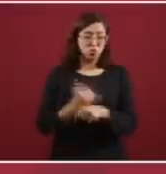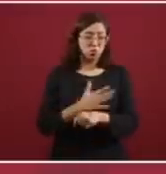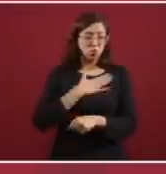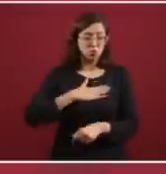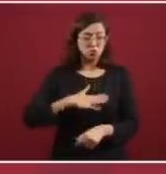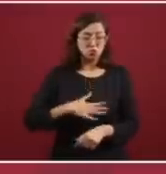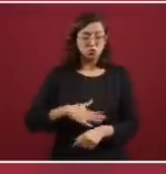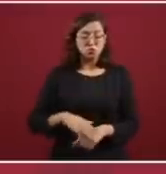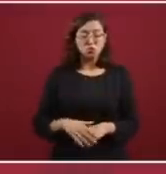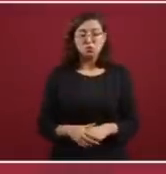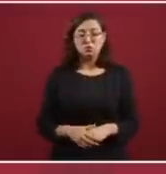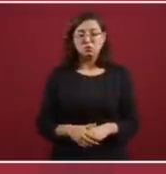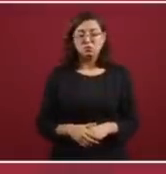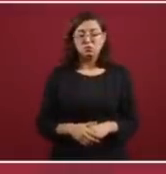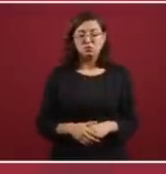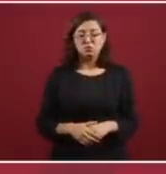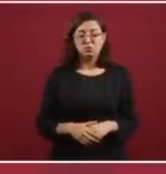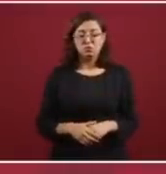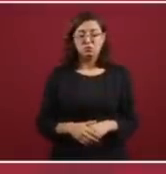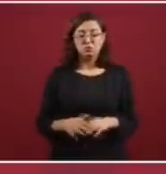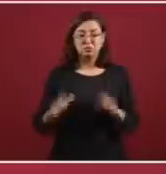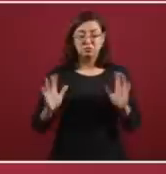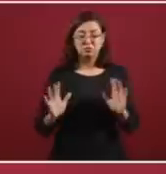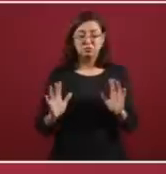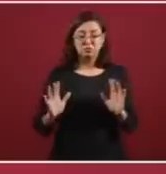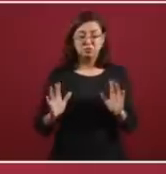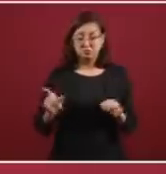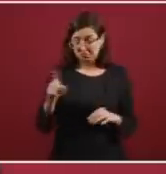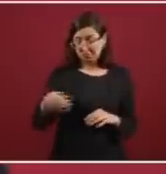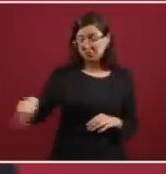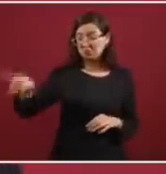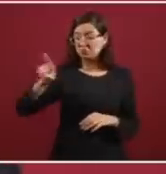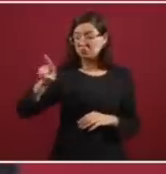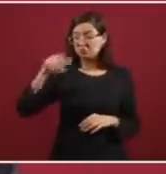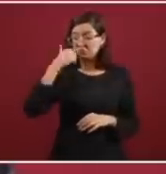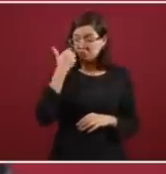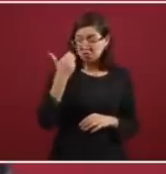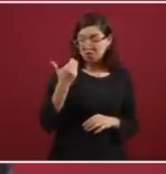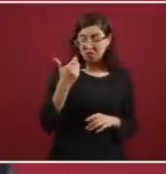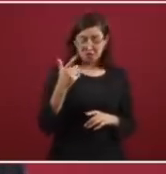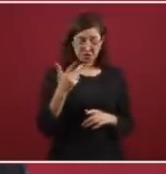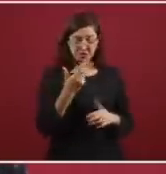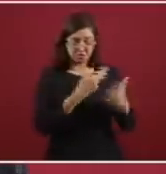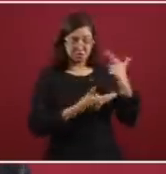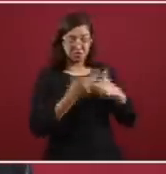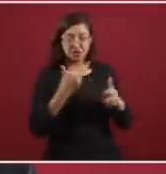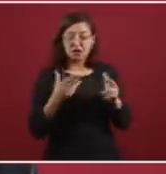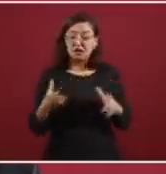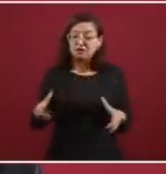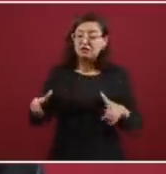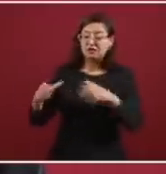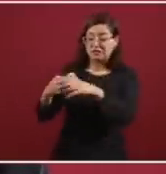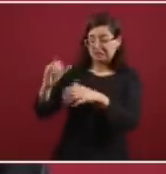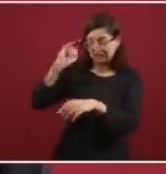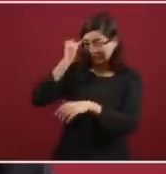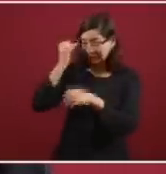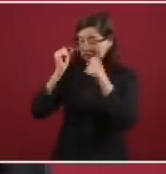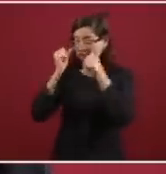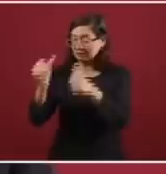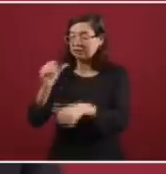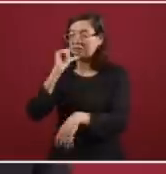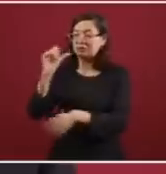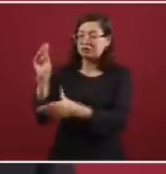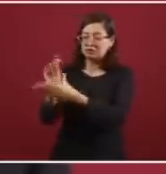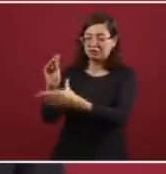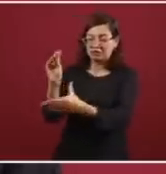injusticias, para que no se le dé preferencia a los indígenas, ni se les tome en cuenta.